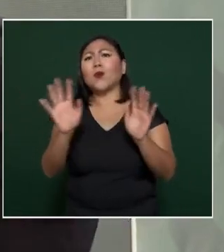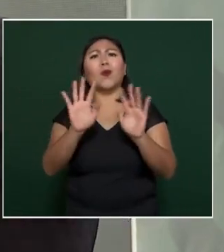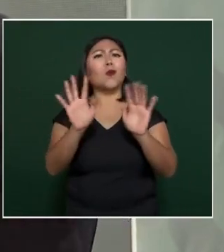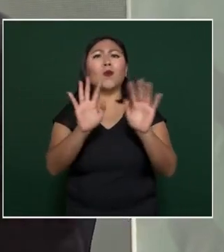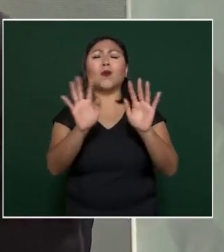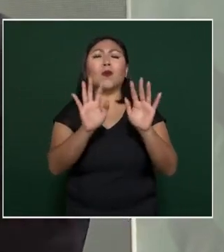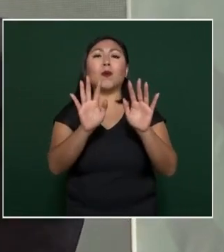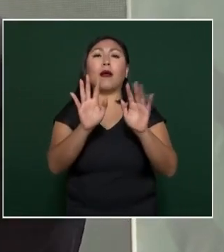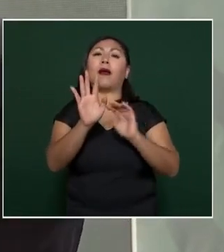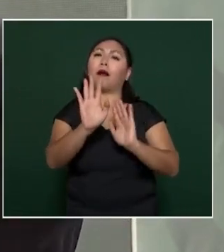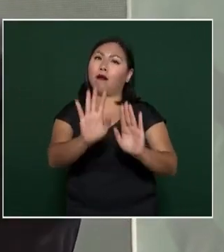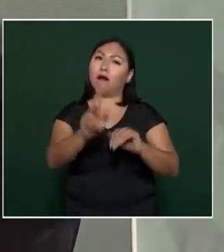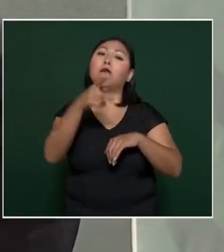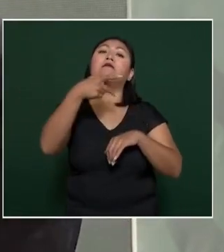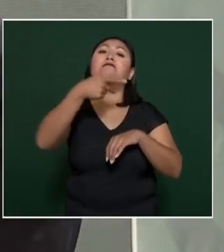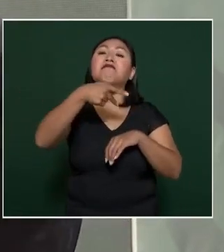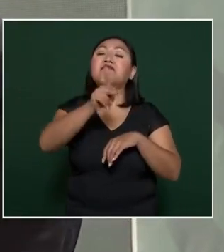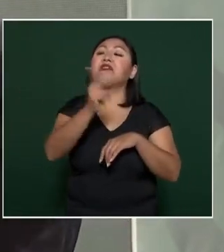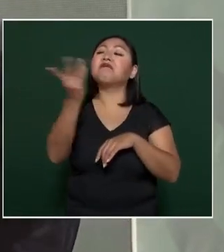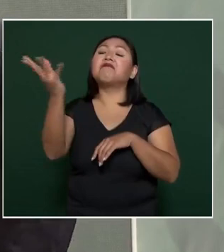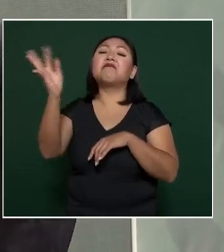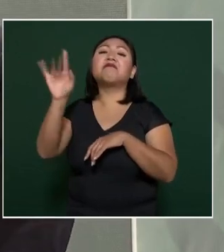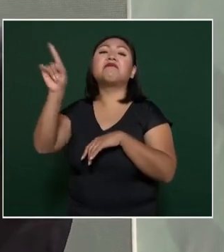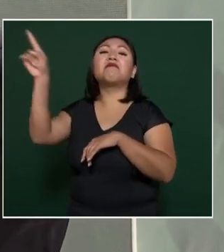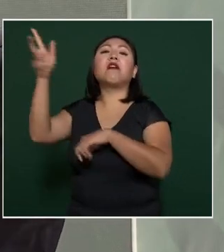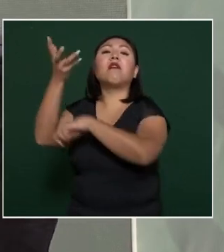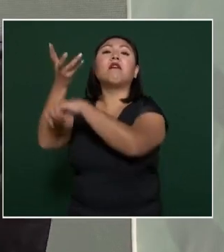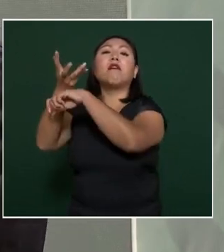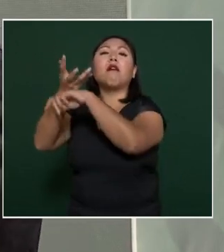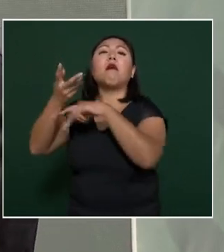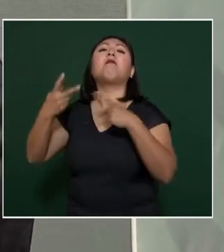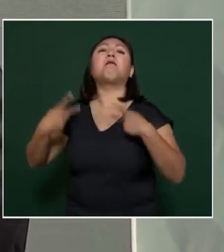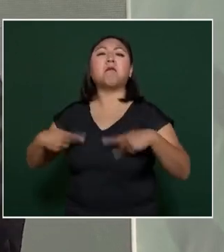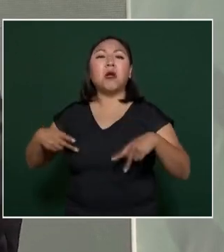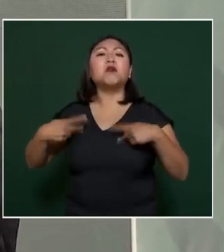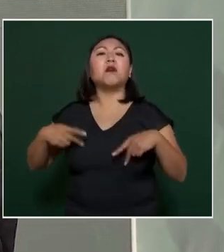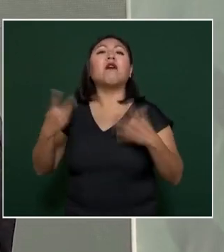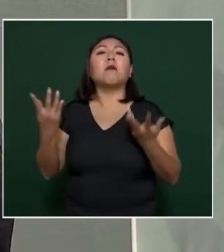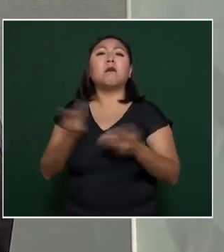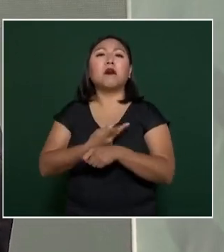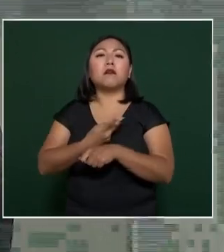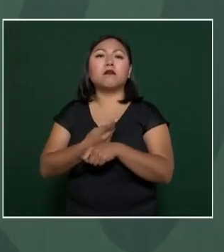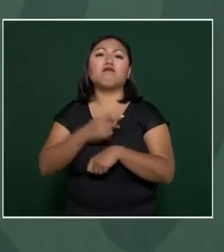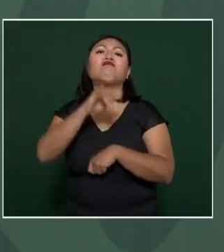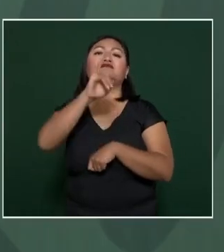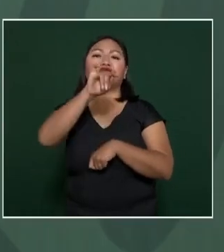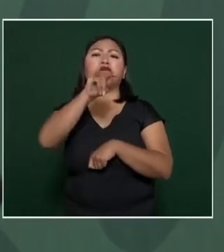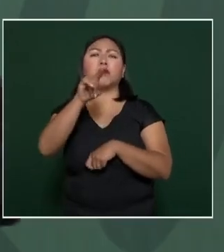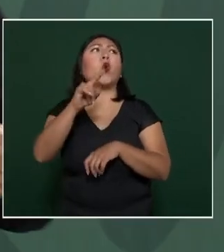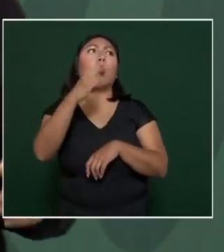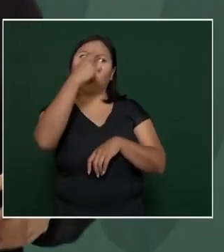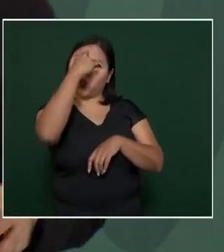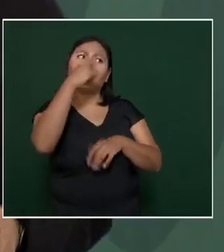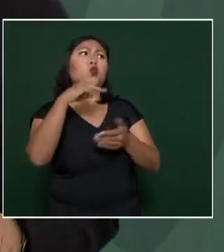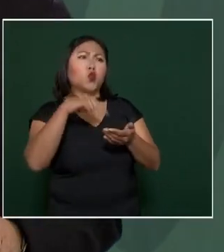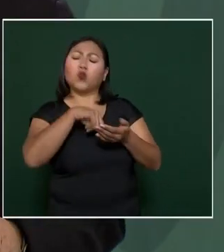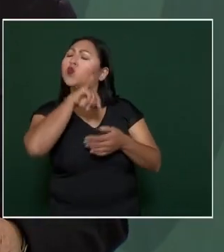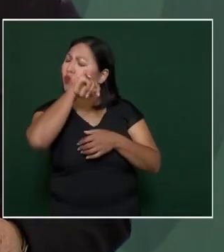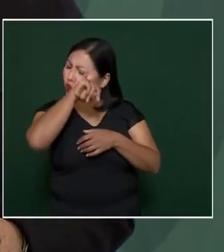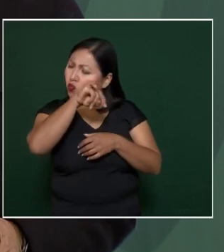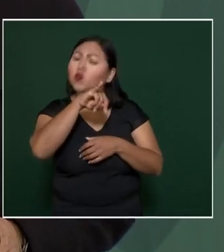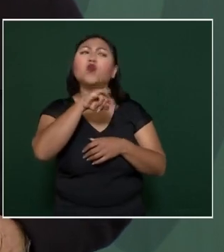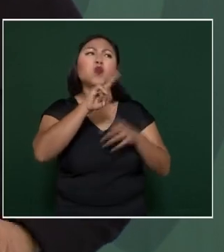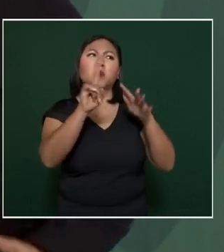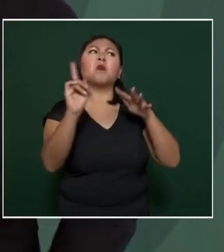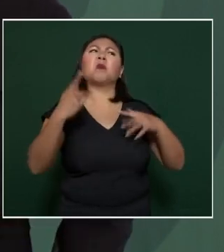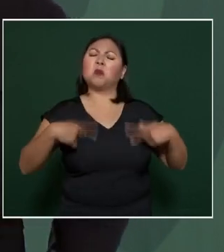los medios están dale y dale y dale y dale con lo mío